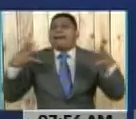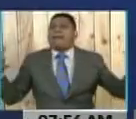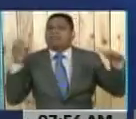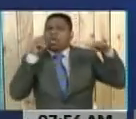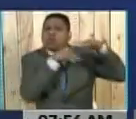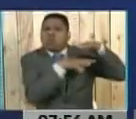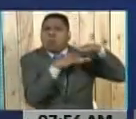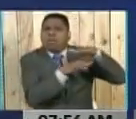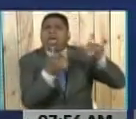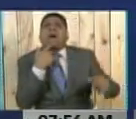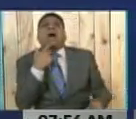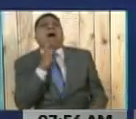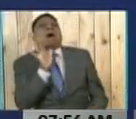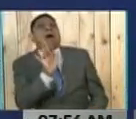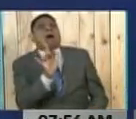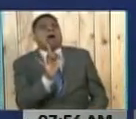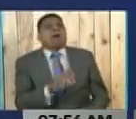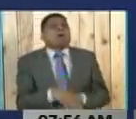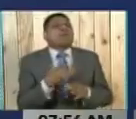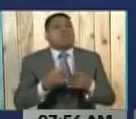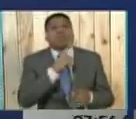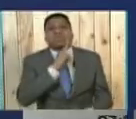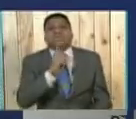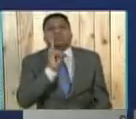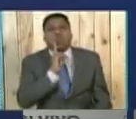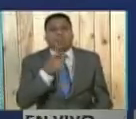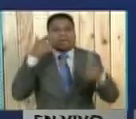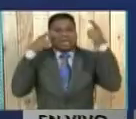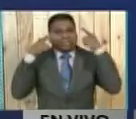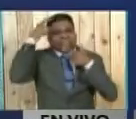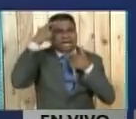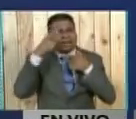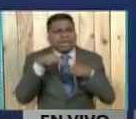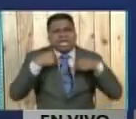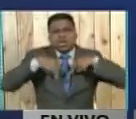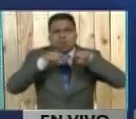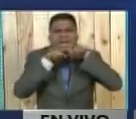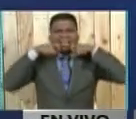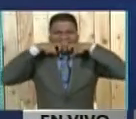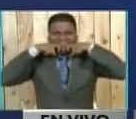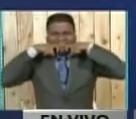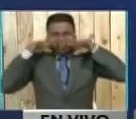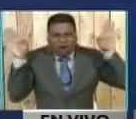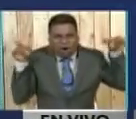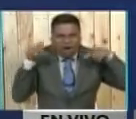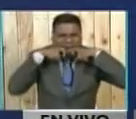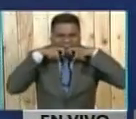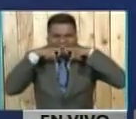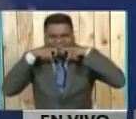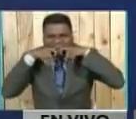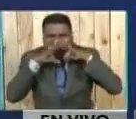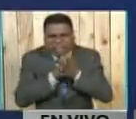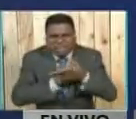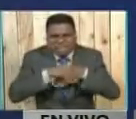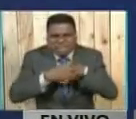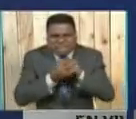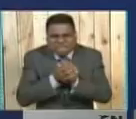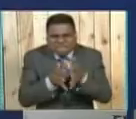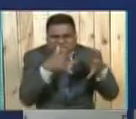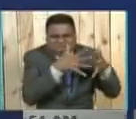Y como lo llamaba el comandante Chávez, los vampiros imperiales insaciables la quieren